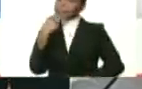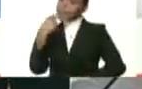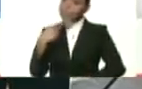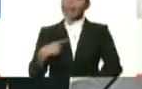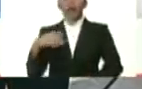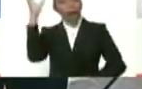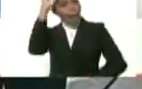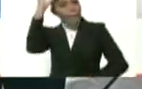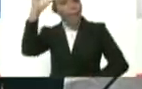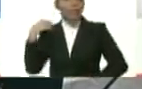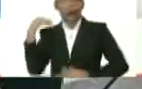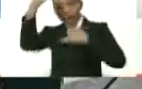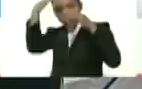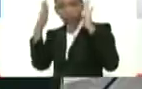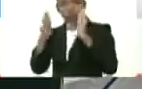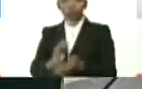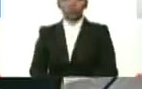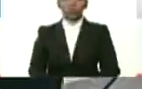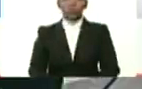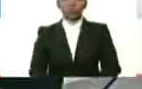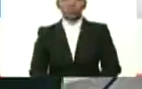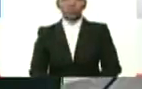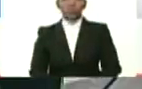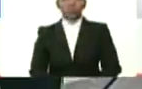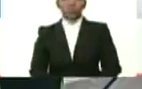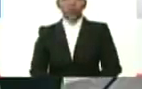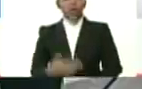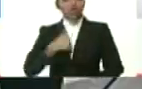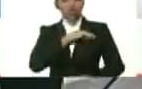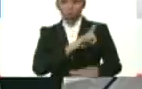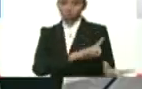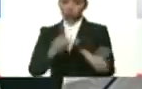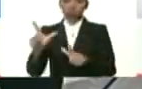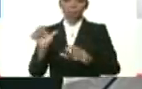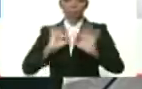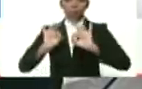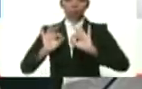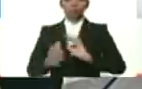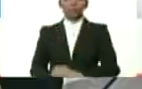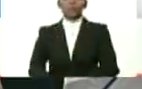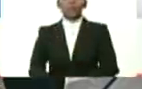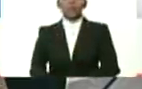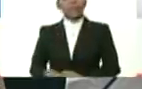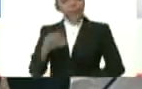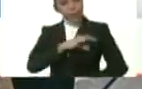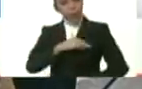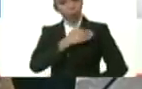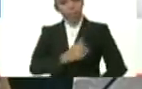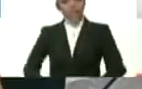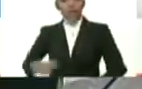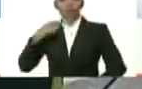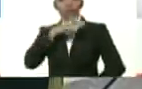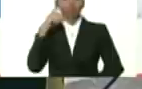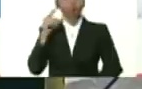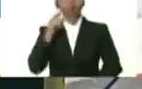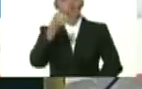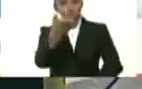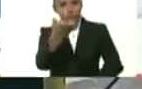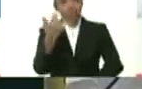con la capacidad de atención. Estamos listos y preparados. Señor presidente Iván Duque, usted me